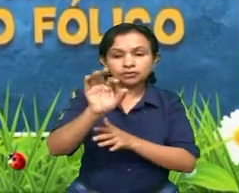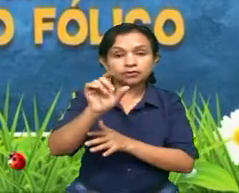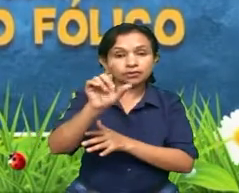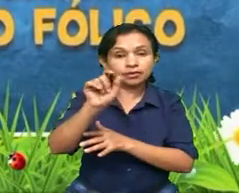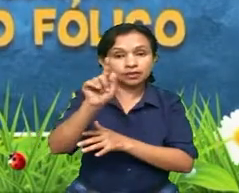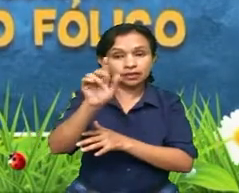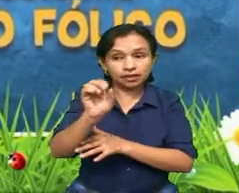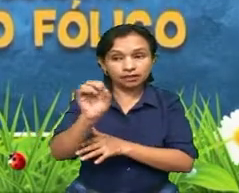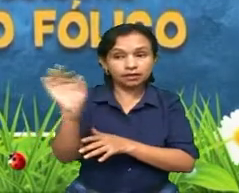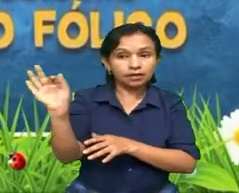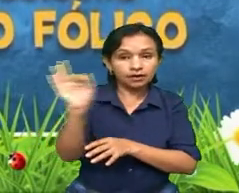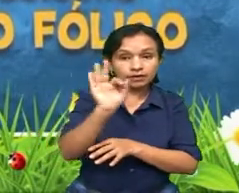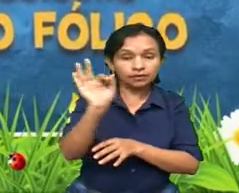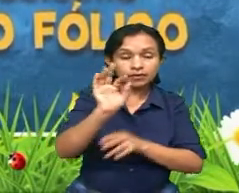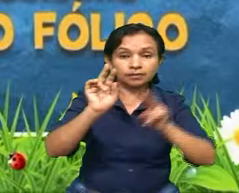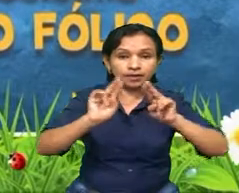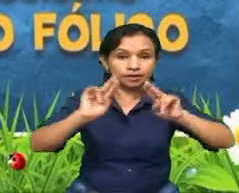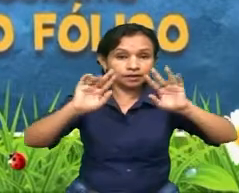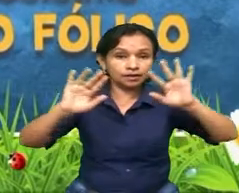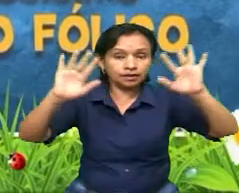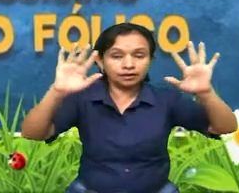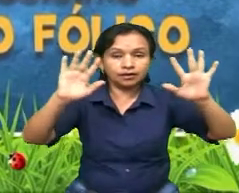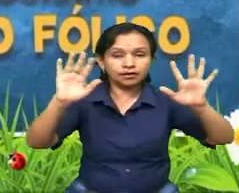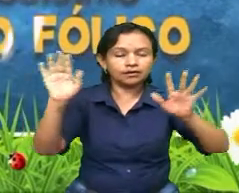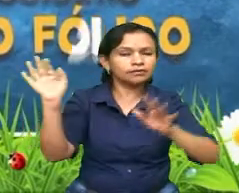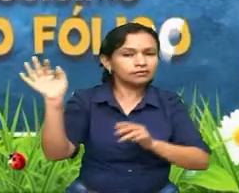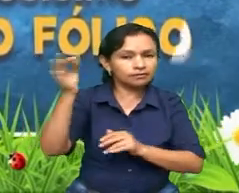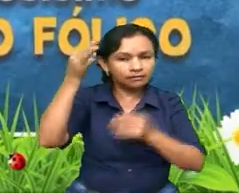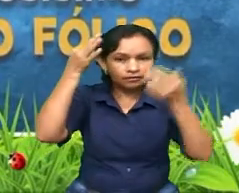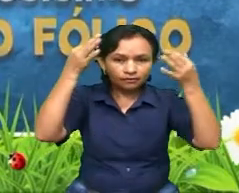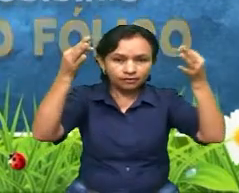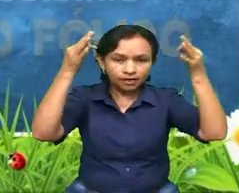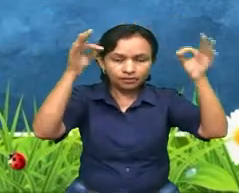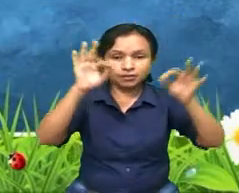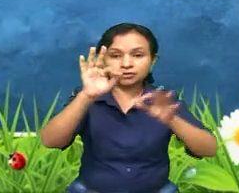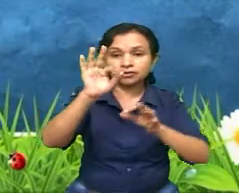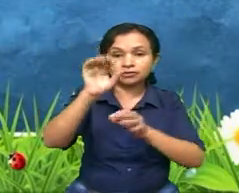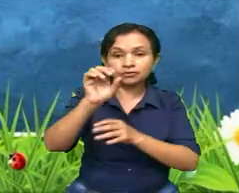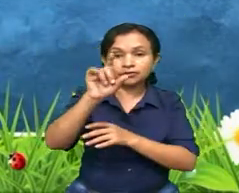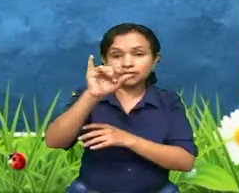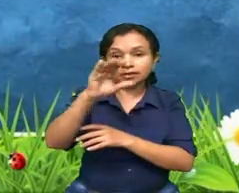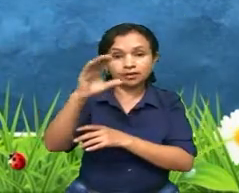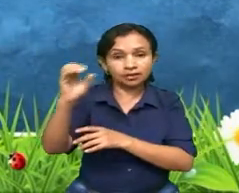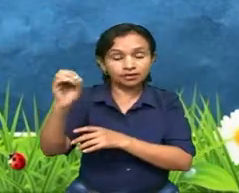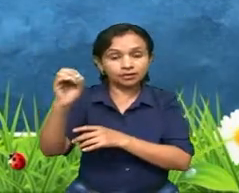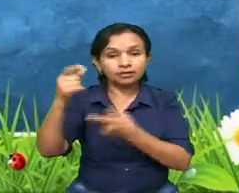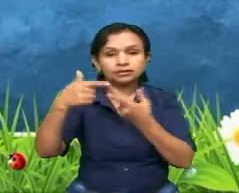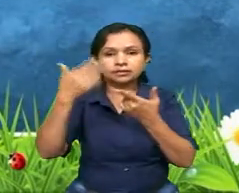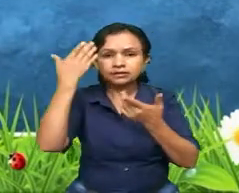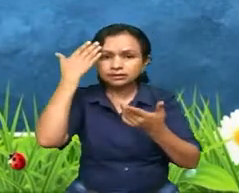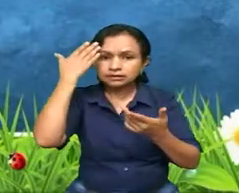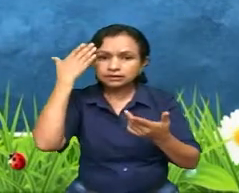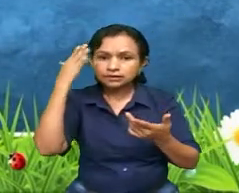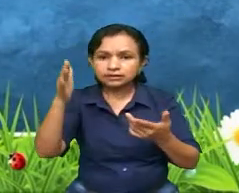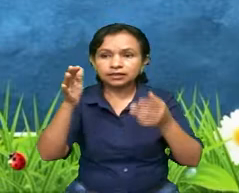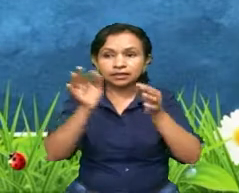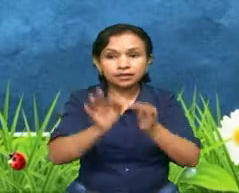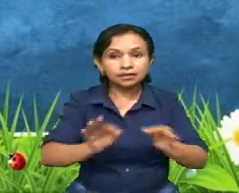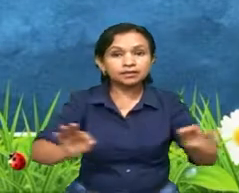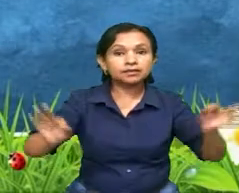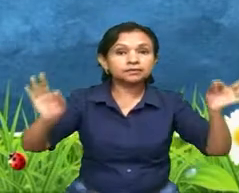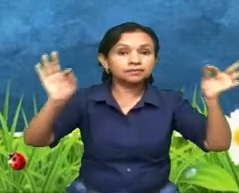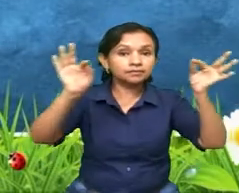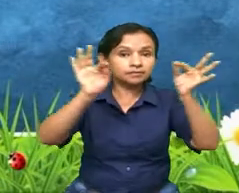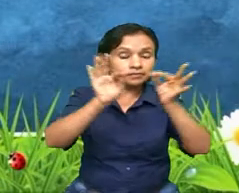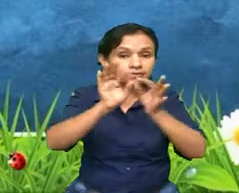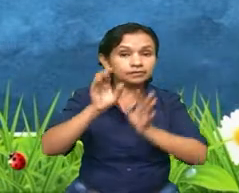es la forma natural del famosísimo ácido fólico, que como todos sabemos, es de gran importancia